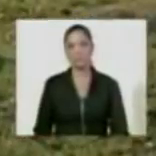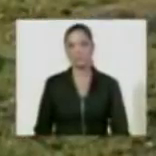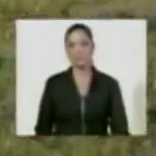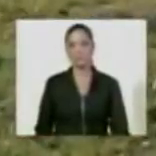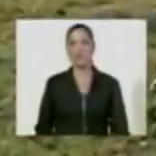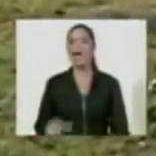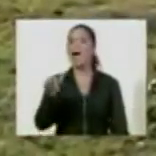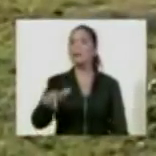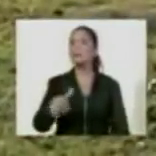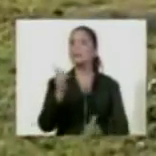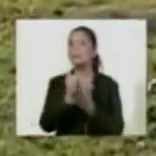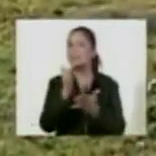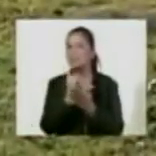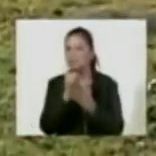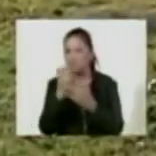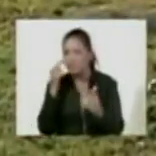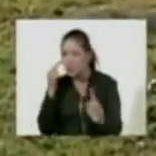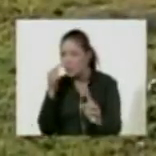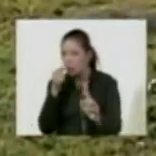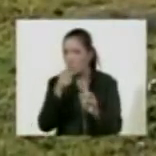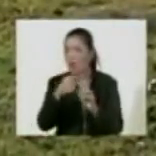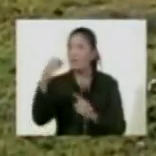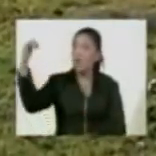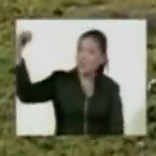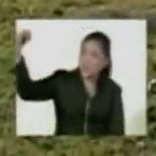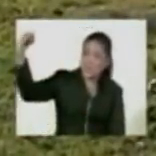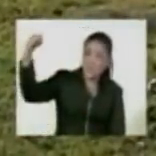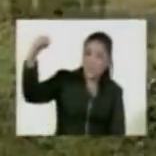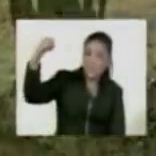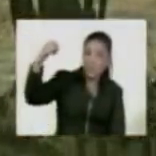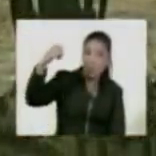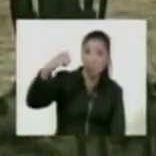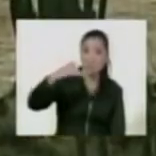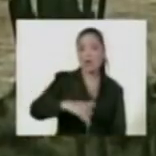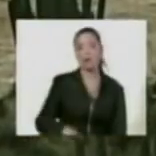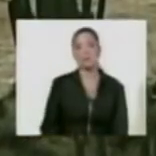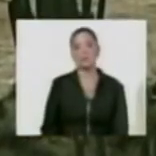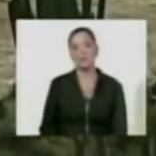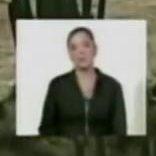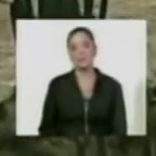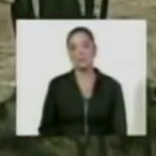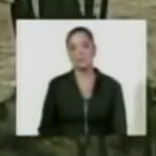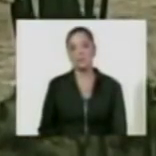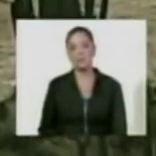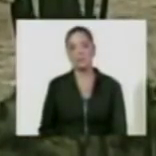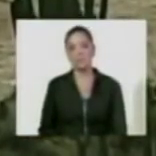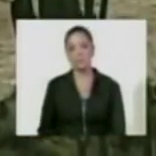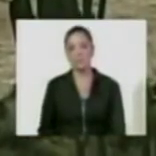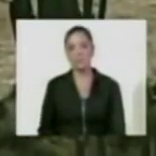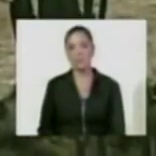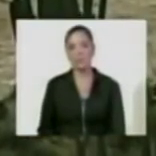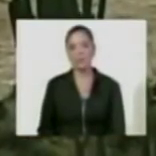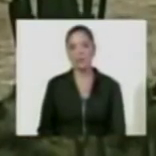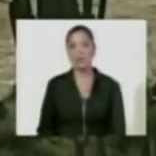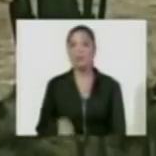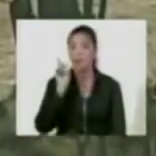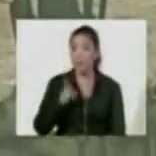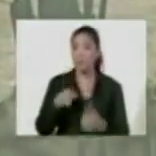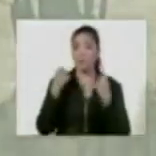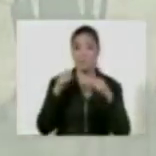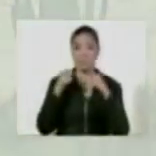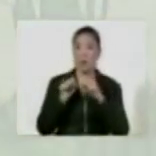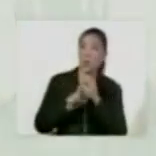simulamos la aproximación de una aeronave y ejecutaremos un lanzamiento